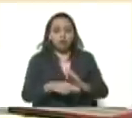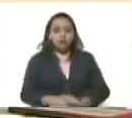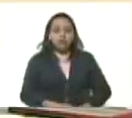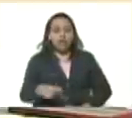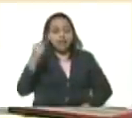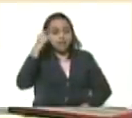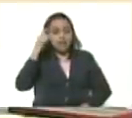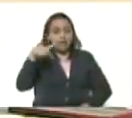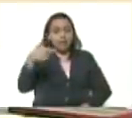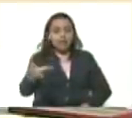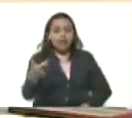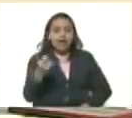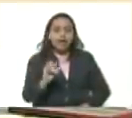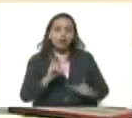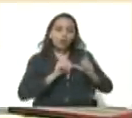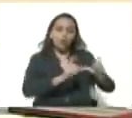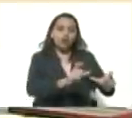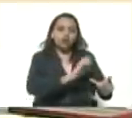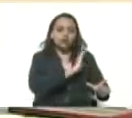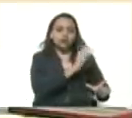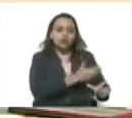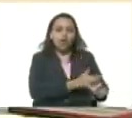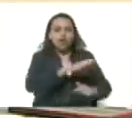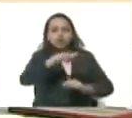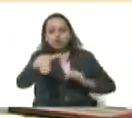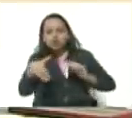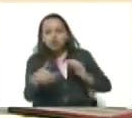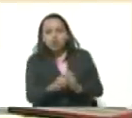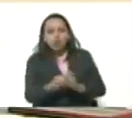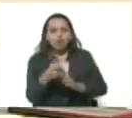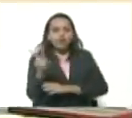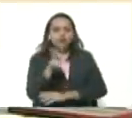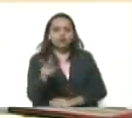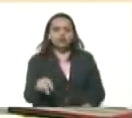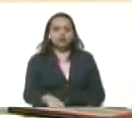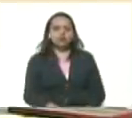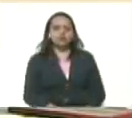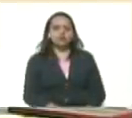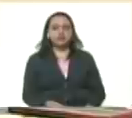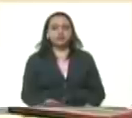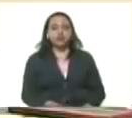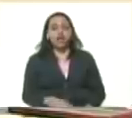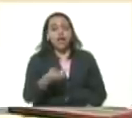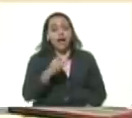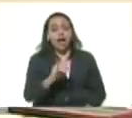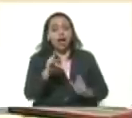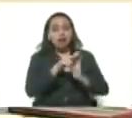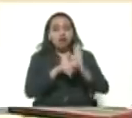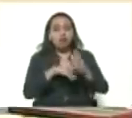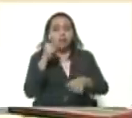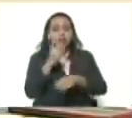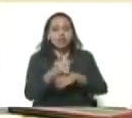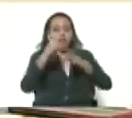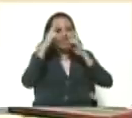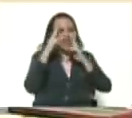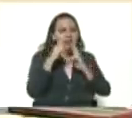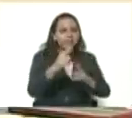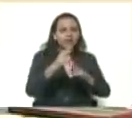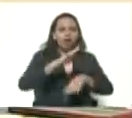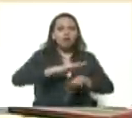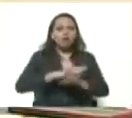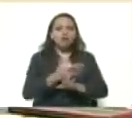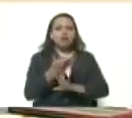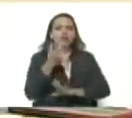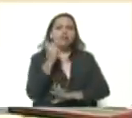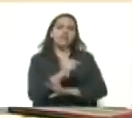de mañana entramos en cuarentena radical en todo el territorio nacional, es una medida que debe respetarse, porque tiene que